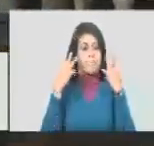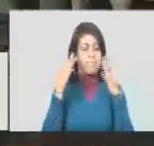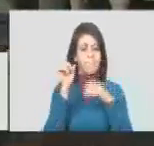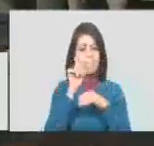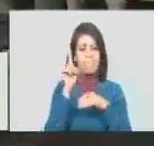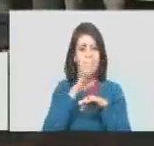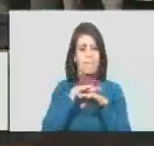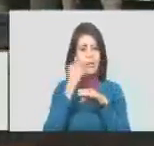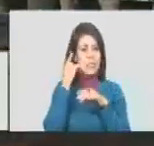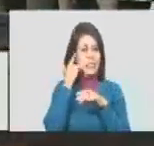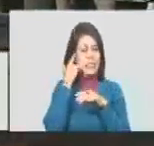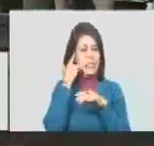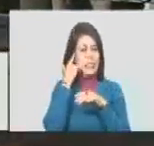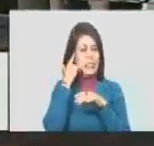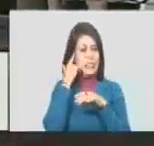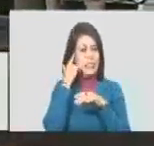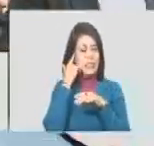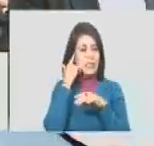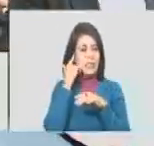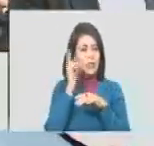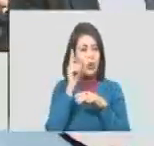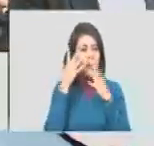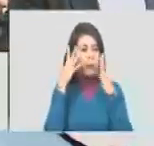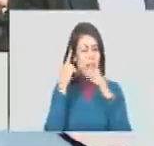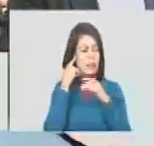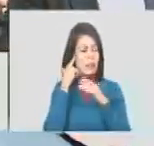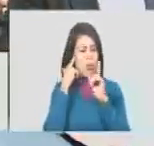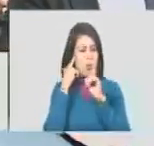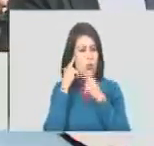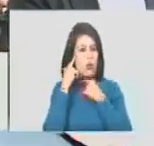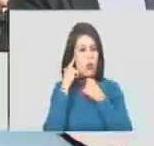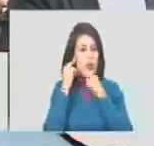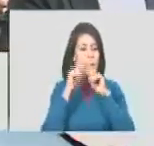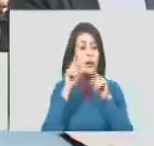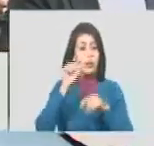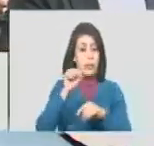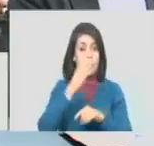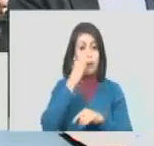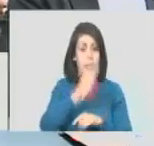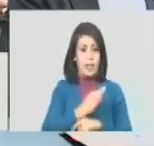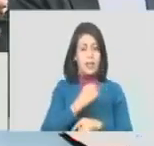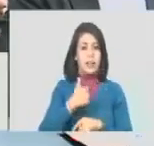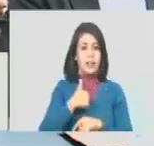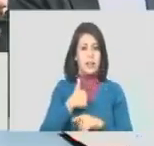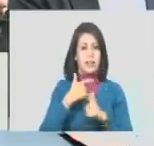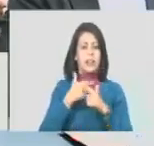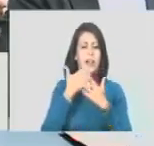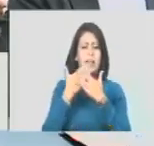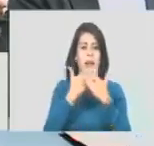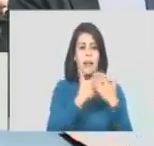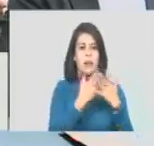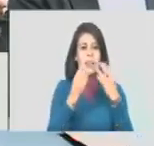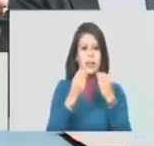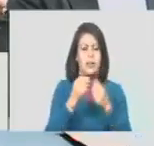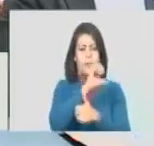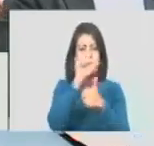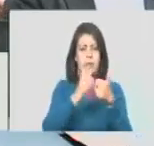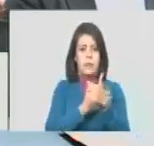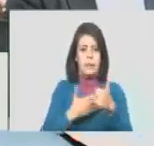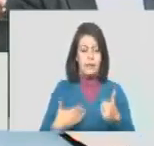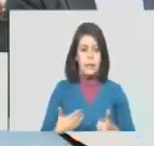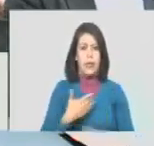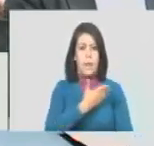porque eso pega un poquito en los tímpanos. Pero de verdad que sí, de verdad que yo les agradezco mucho a los